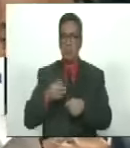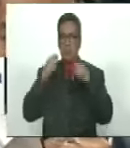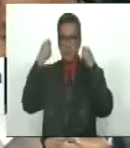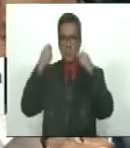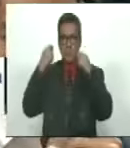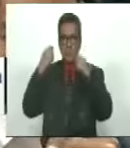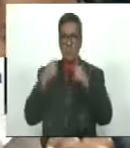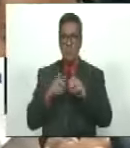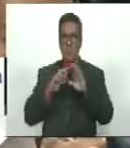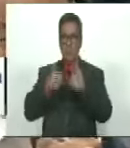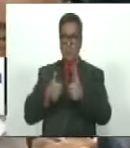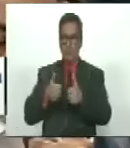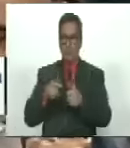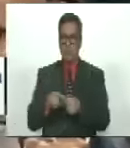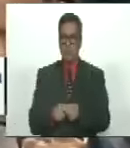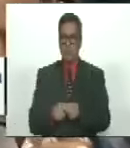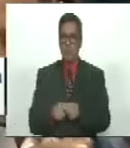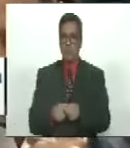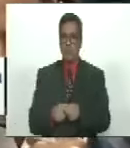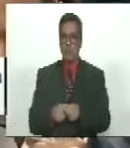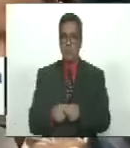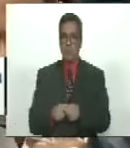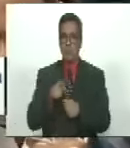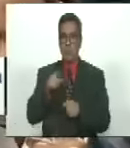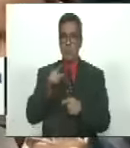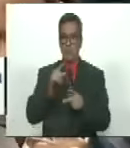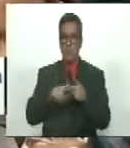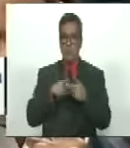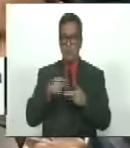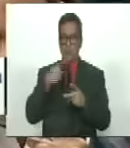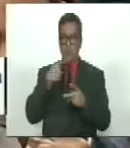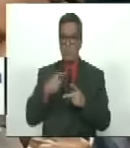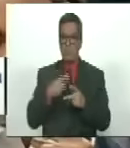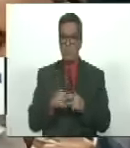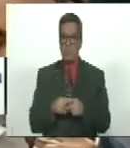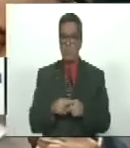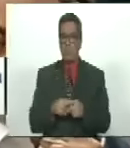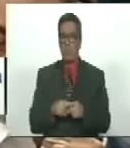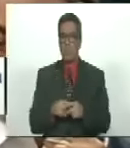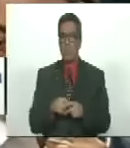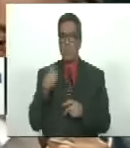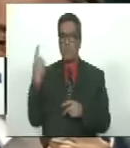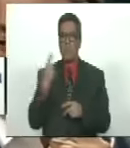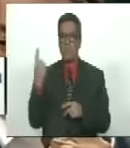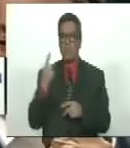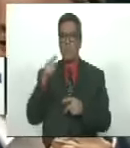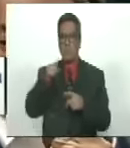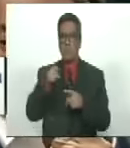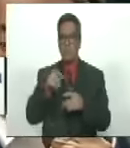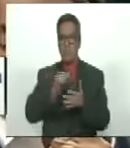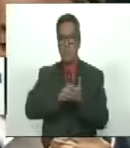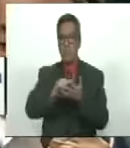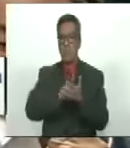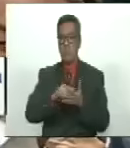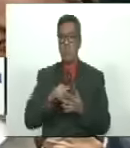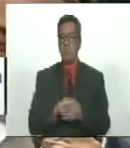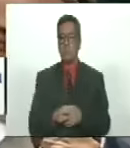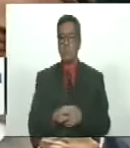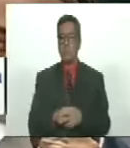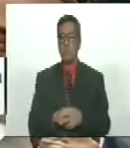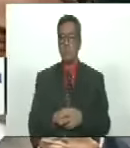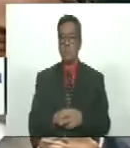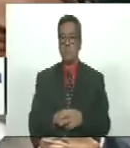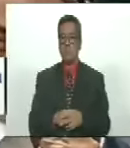reclamo. Y no es precisamente solamente dejando allí en el artículo